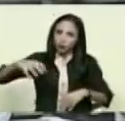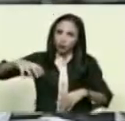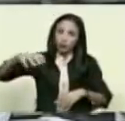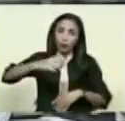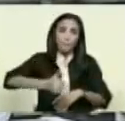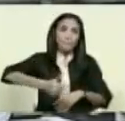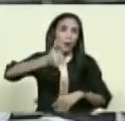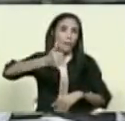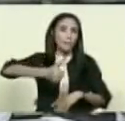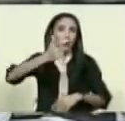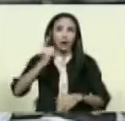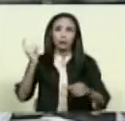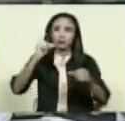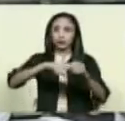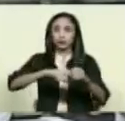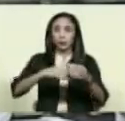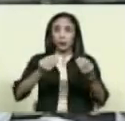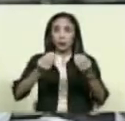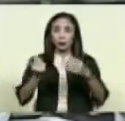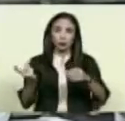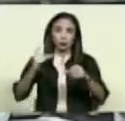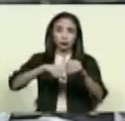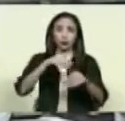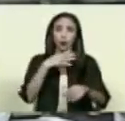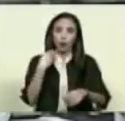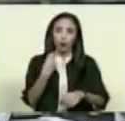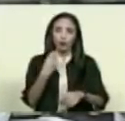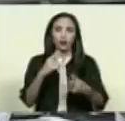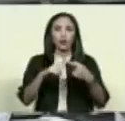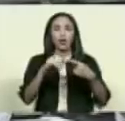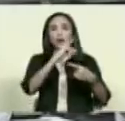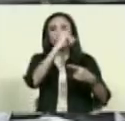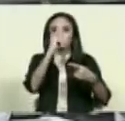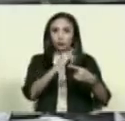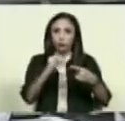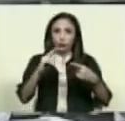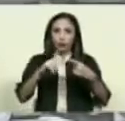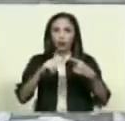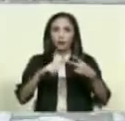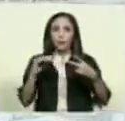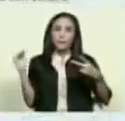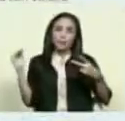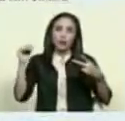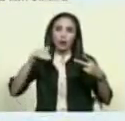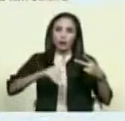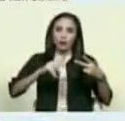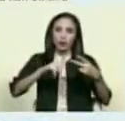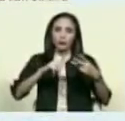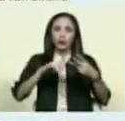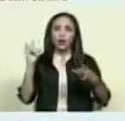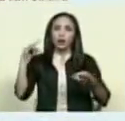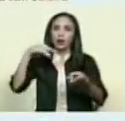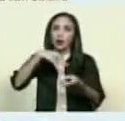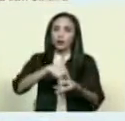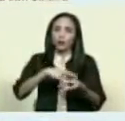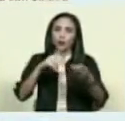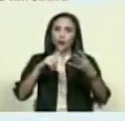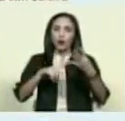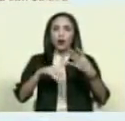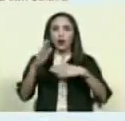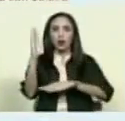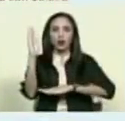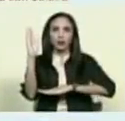mayor incorporación de jóvenes: Zulia, Miranda, Carabobo y Lara.